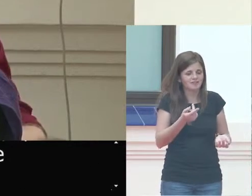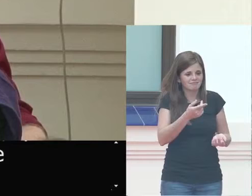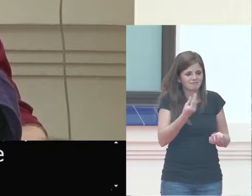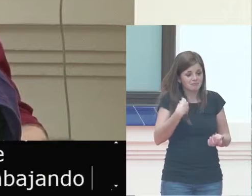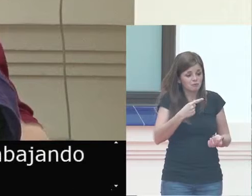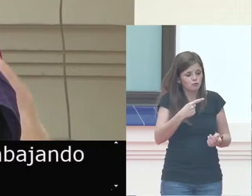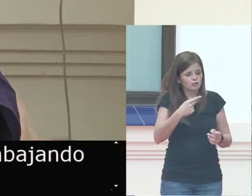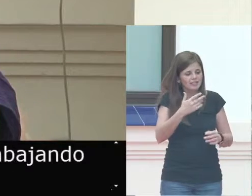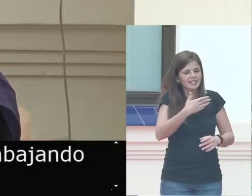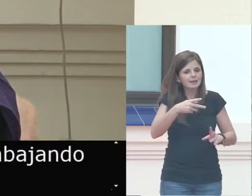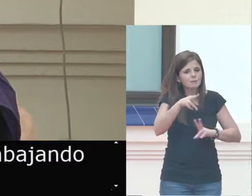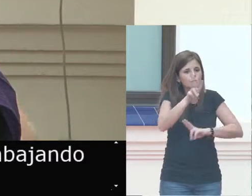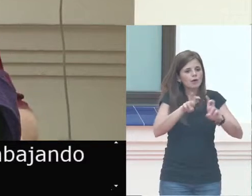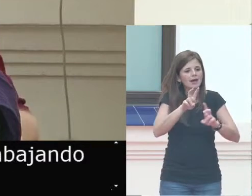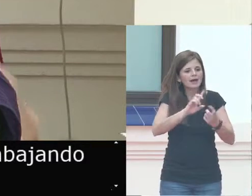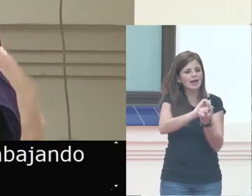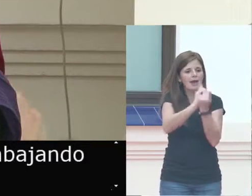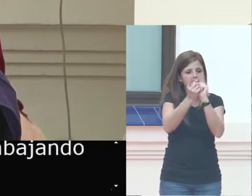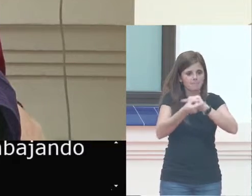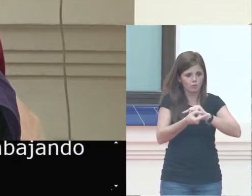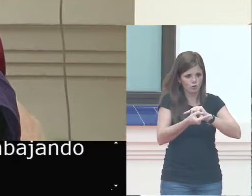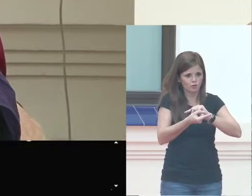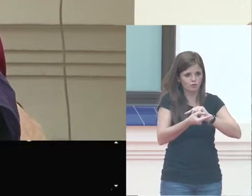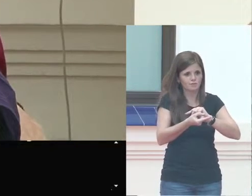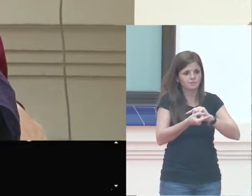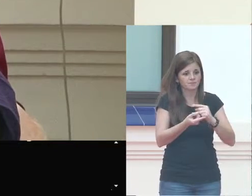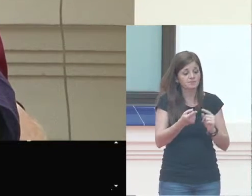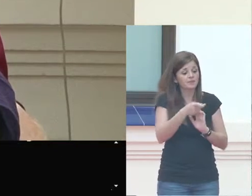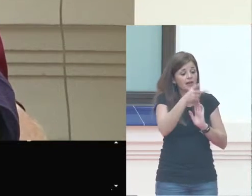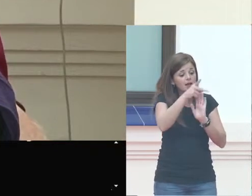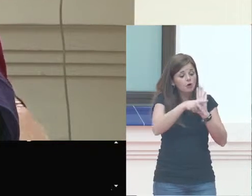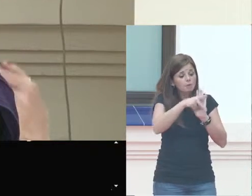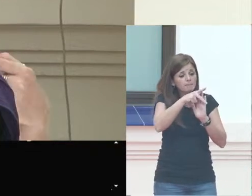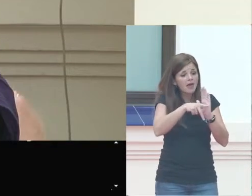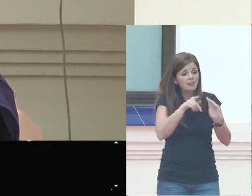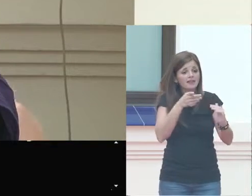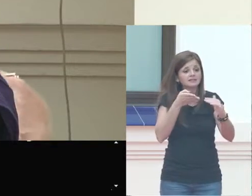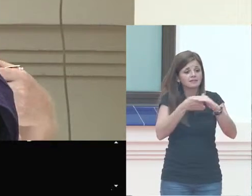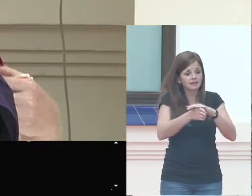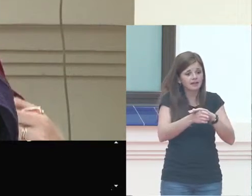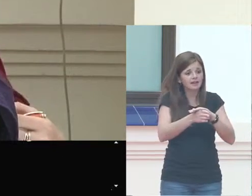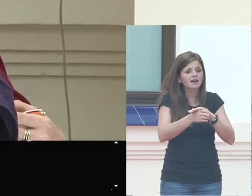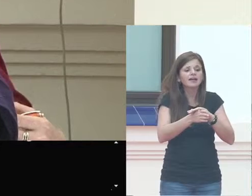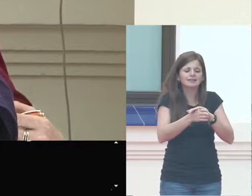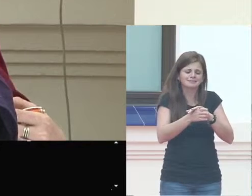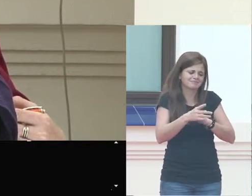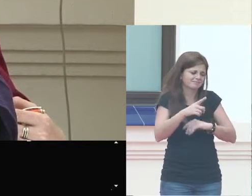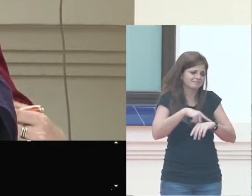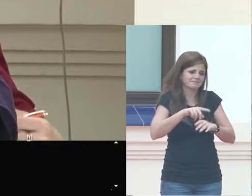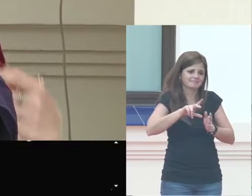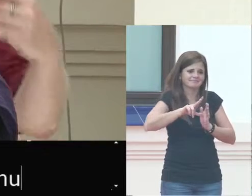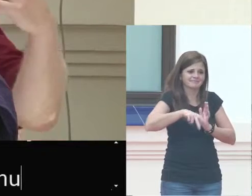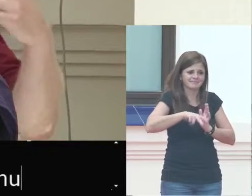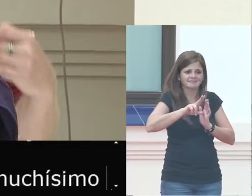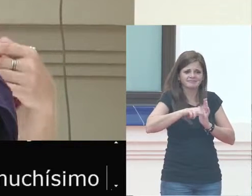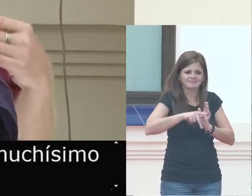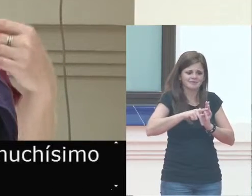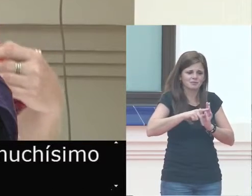campo, ¿no? Que la norma de accesibilidad tardó muchísimo más